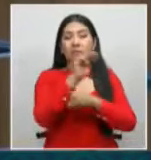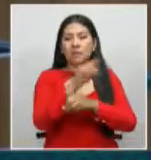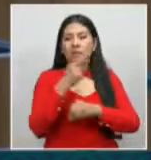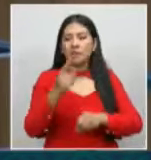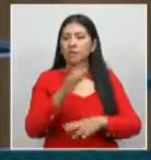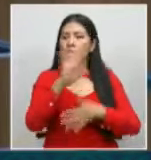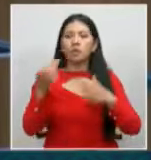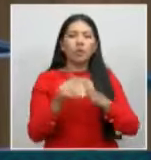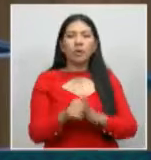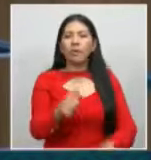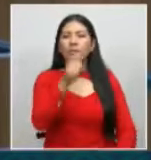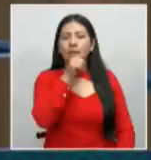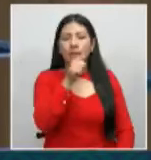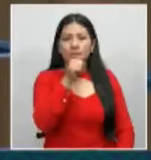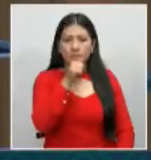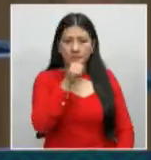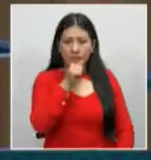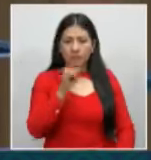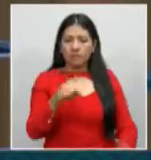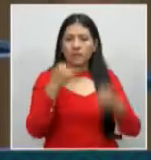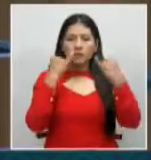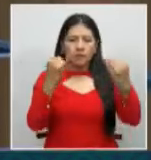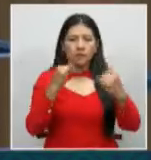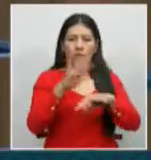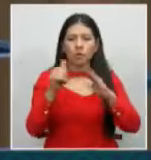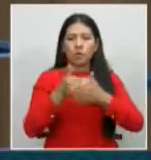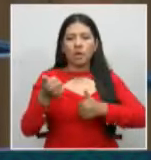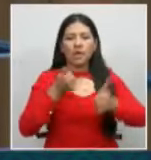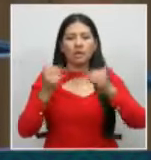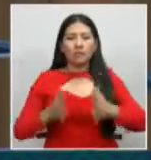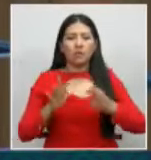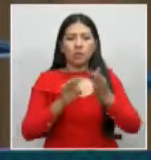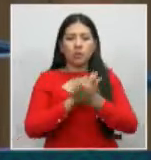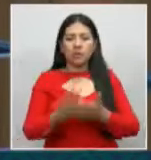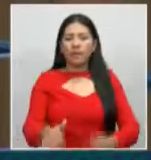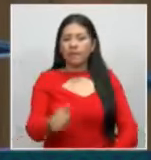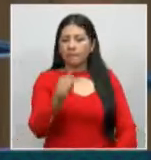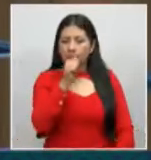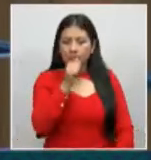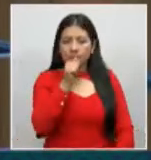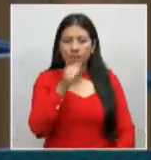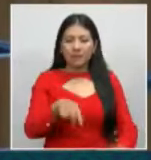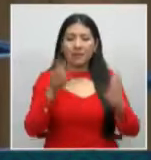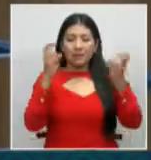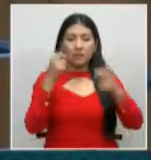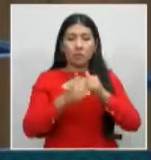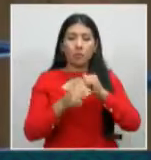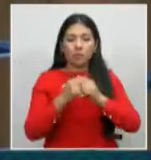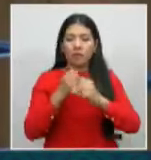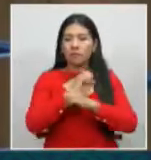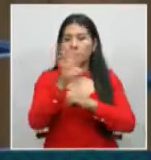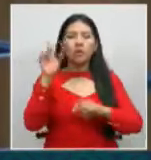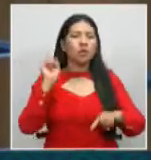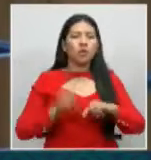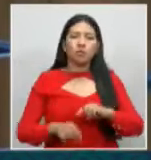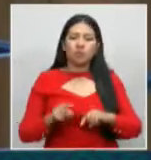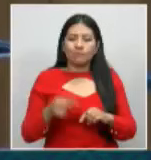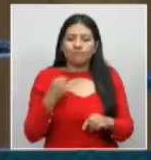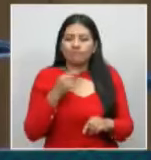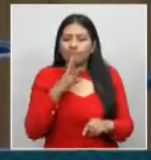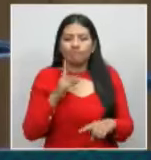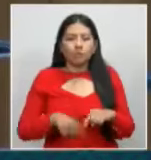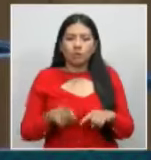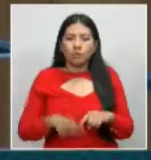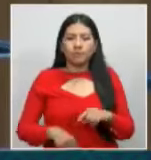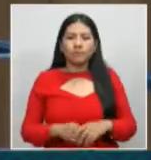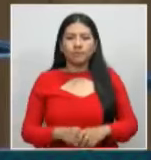memoriales correspondientes a los administradores de justicia solicitando que este caso también se mantenga en reserva, por tanto no podemos referirnos a este caso. Sin